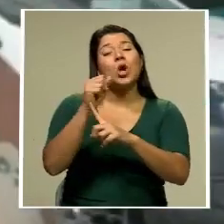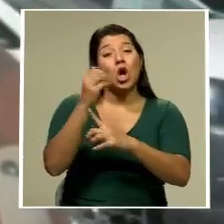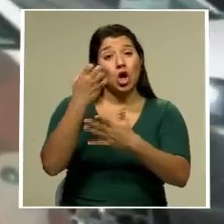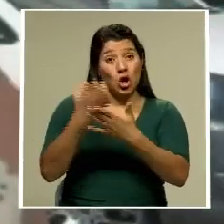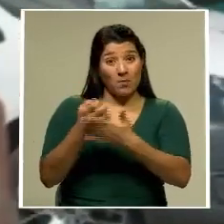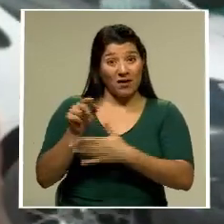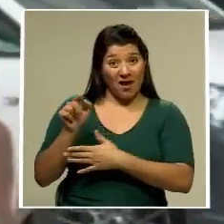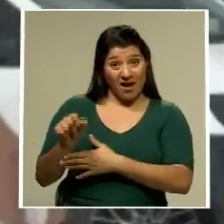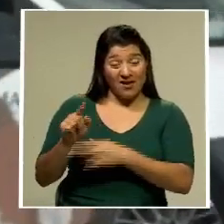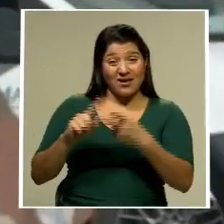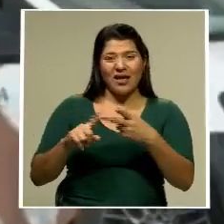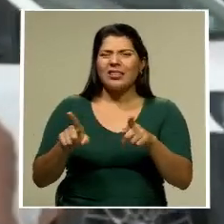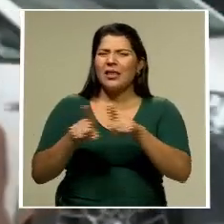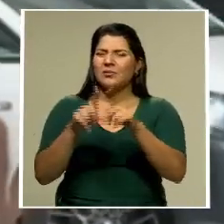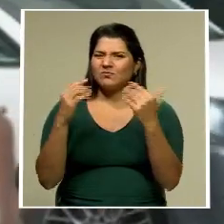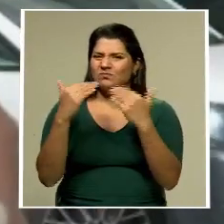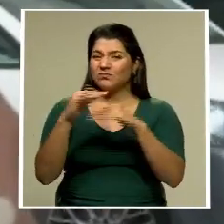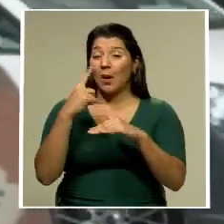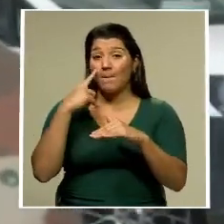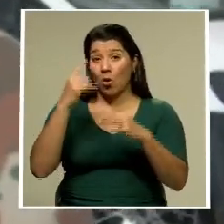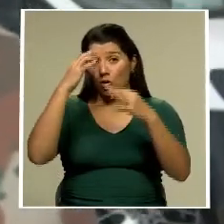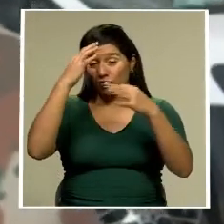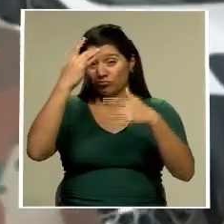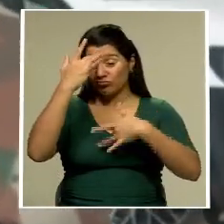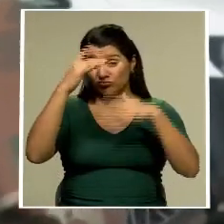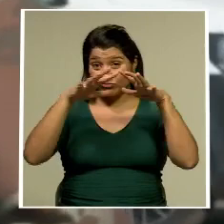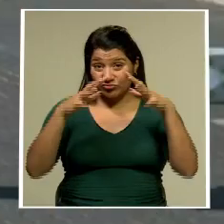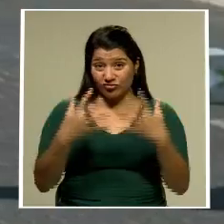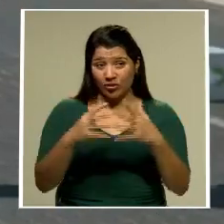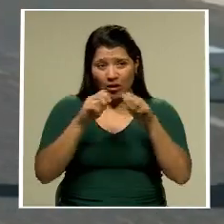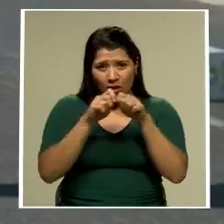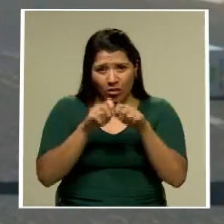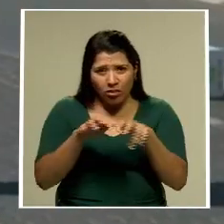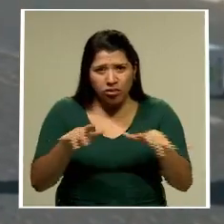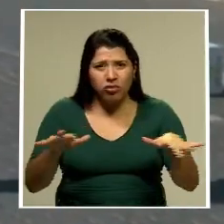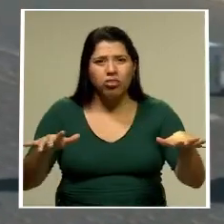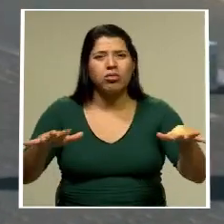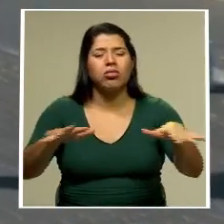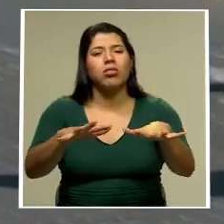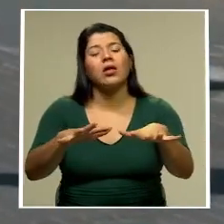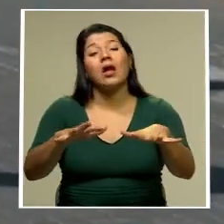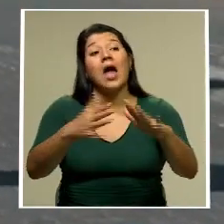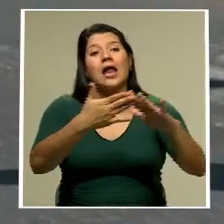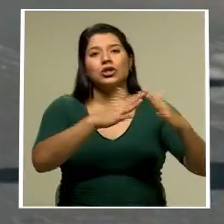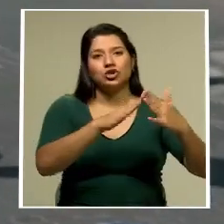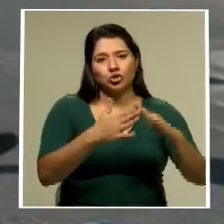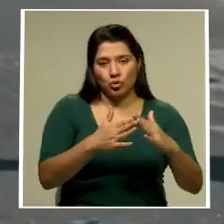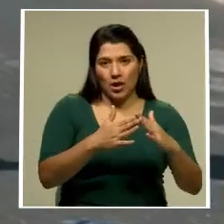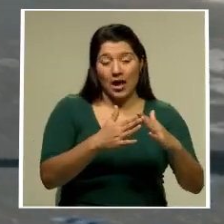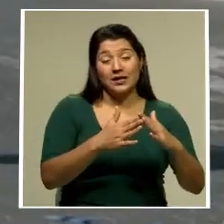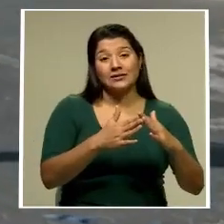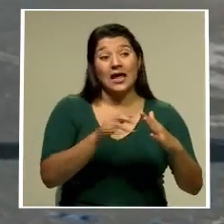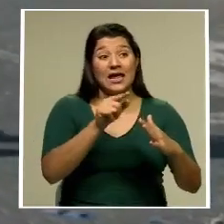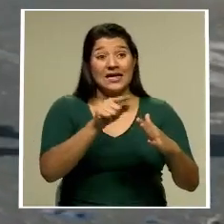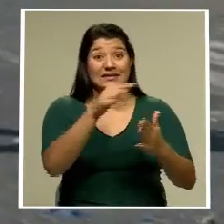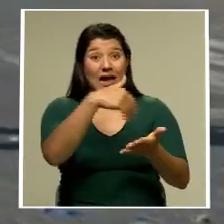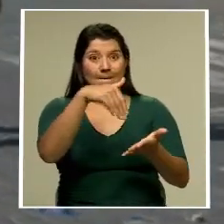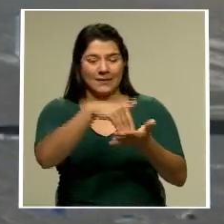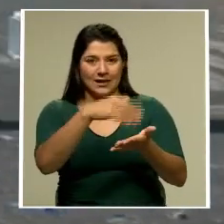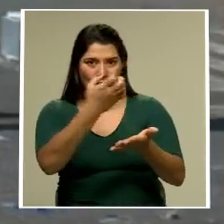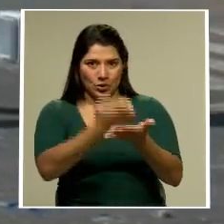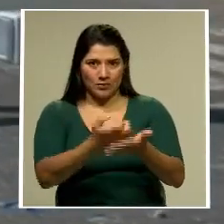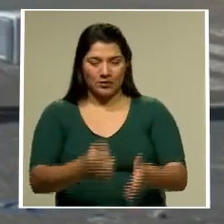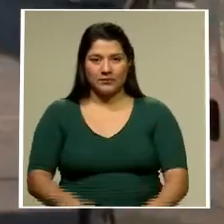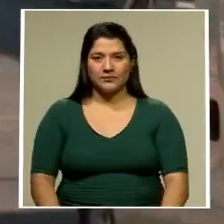del país y las restricciones por la pandemia, se propagaron luego a la zona de influencia de Johannesburgo, capital económica del